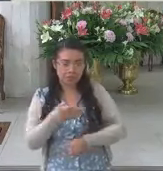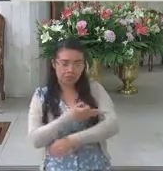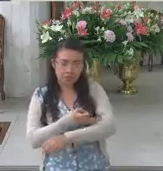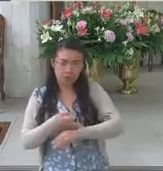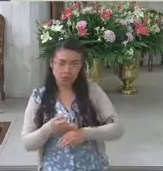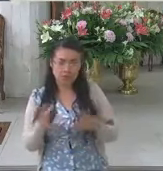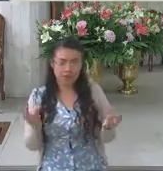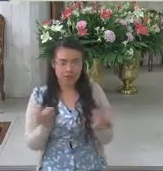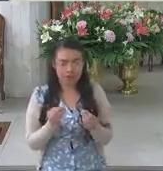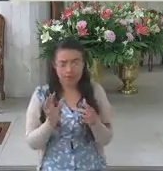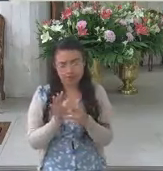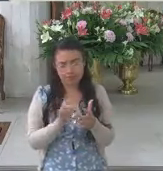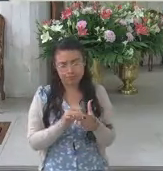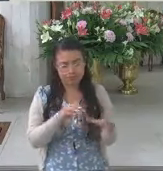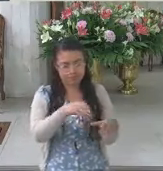la pena ser